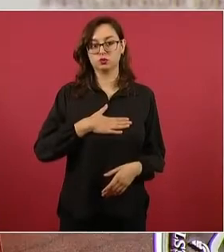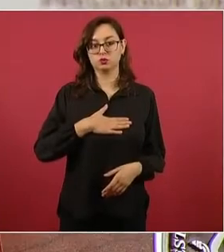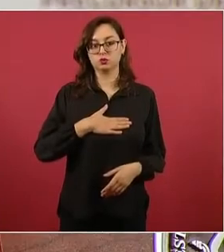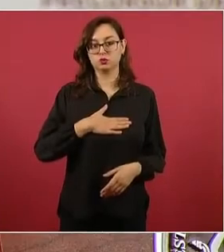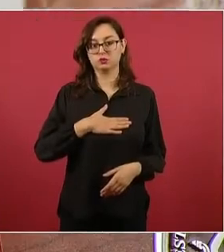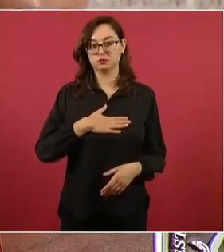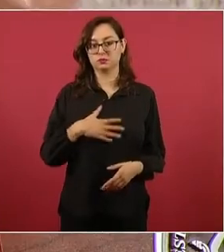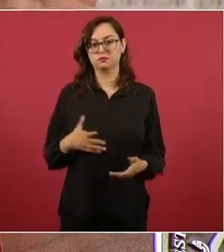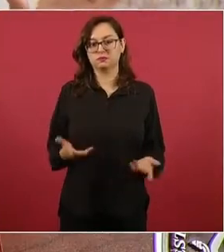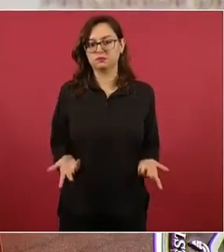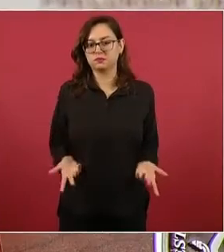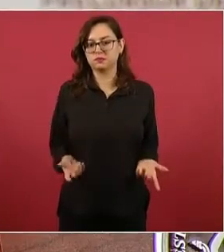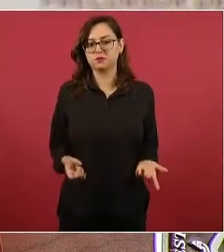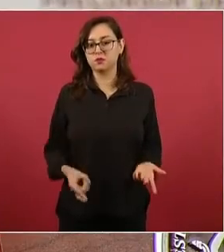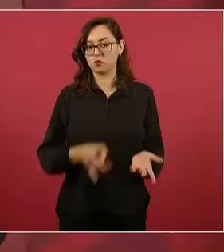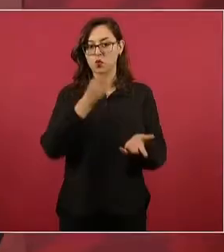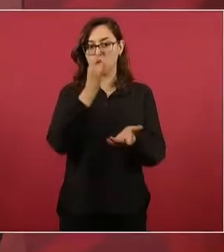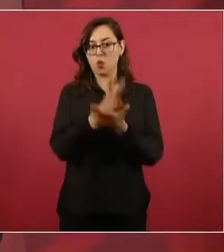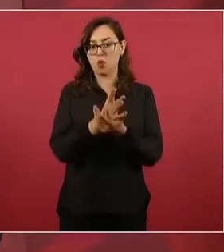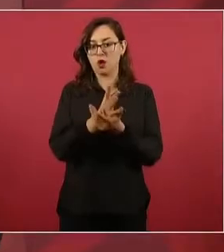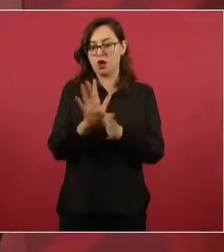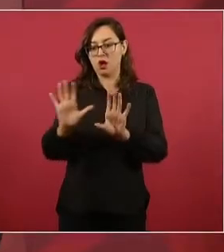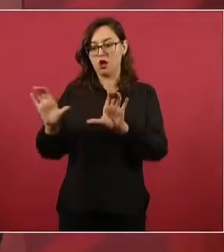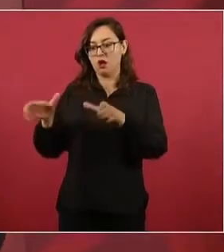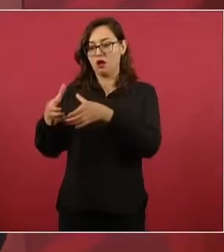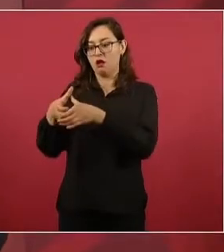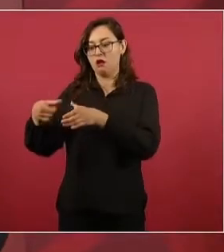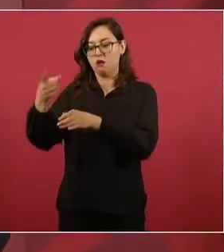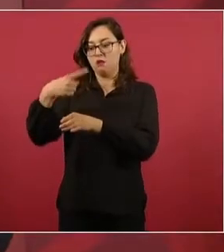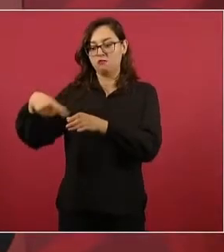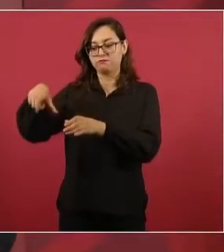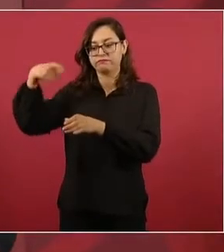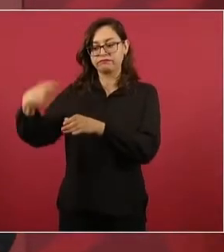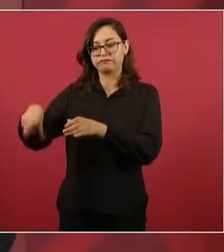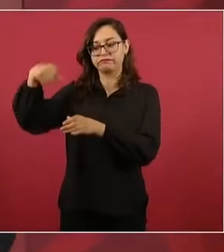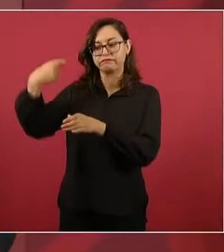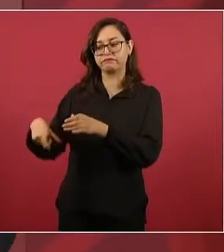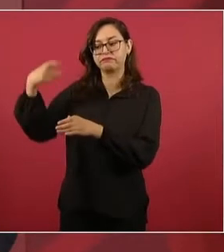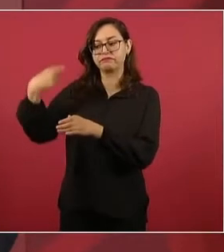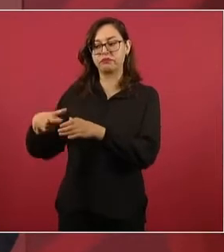que no se concentre en unas cuantas manos.